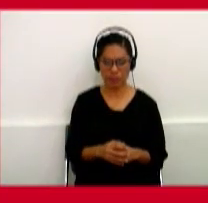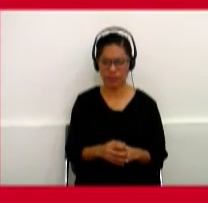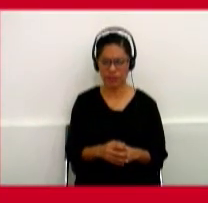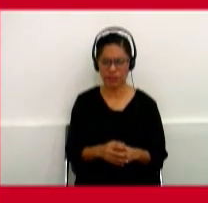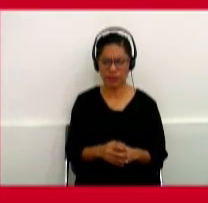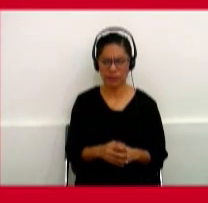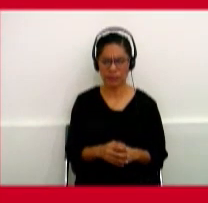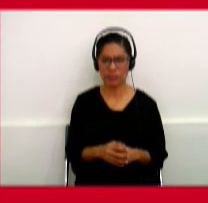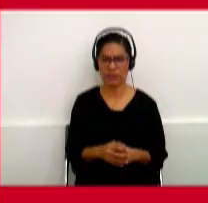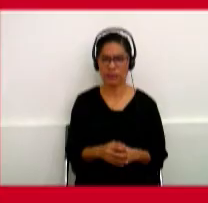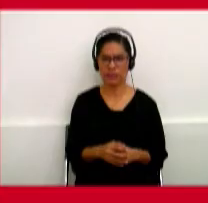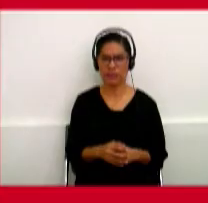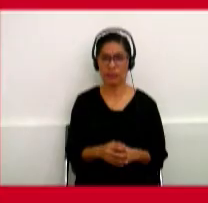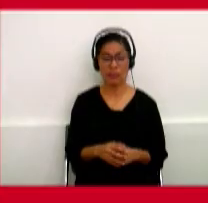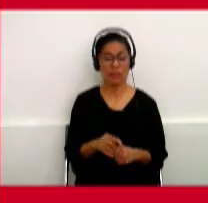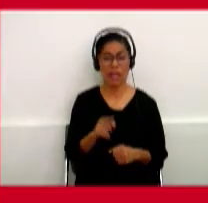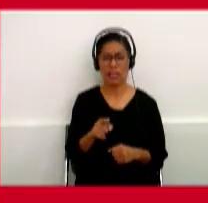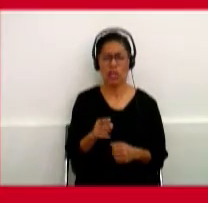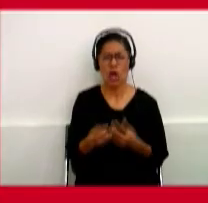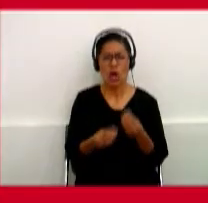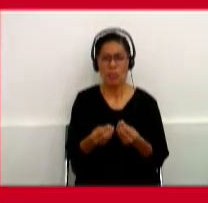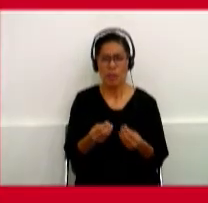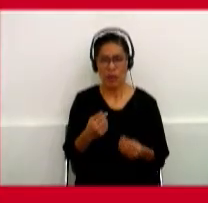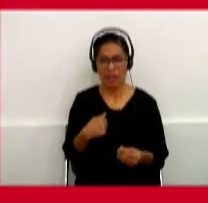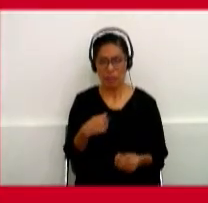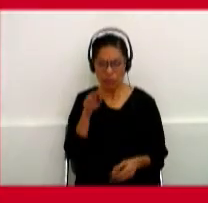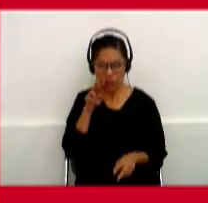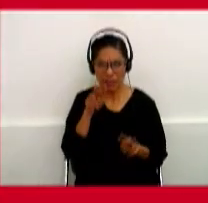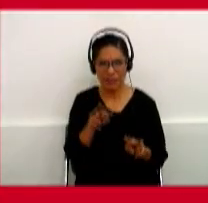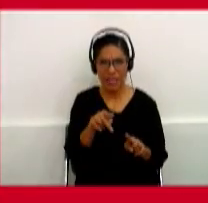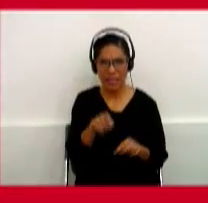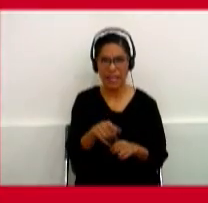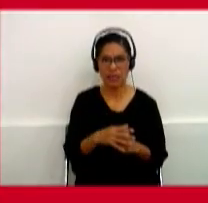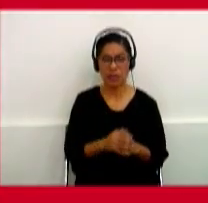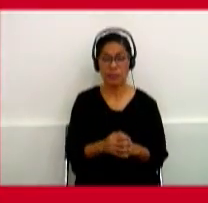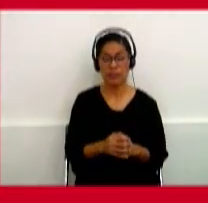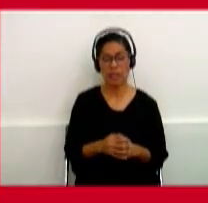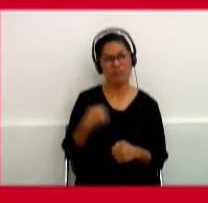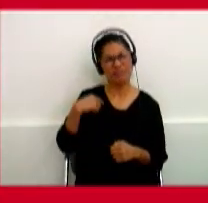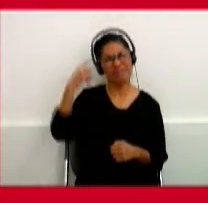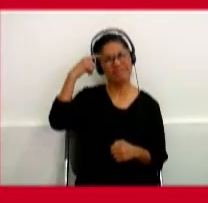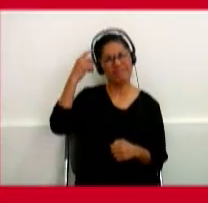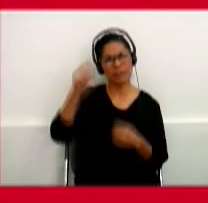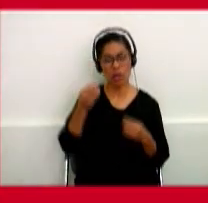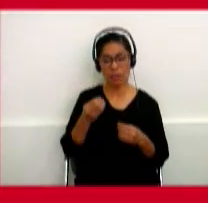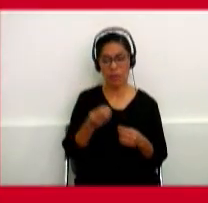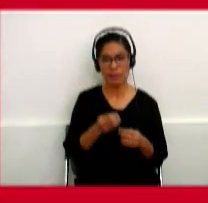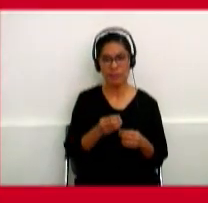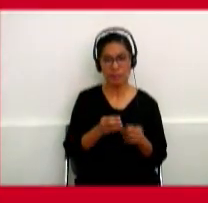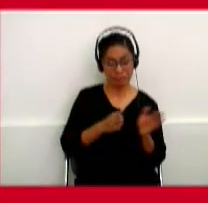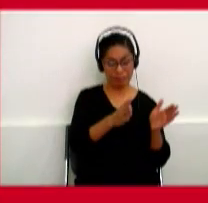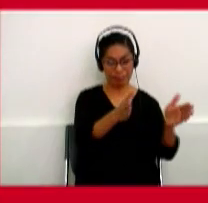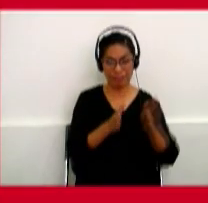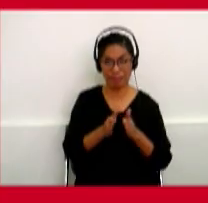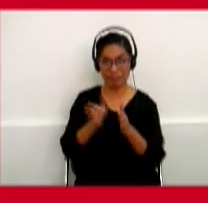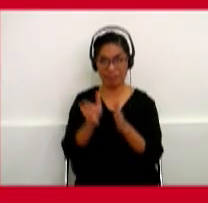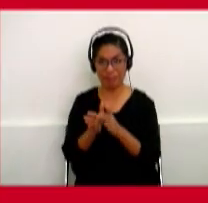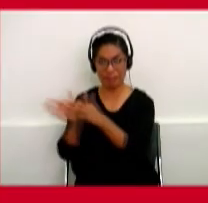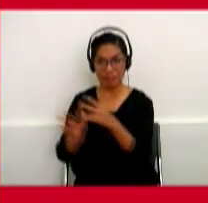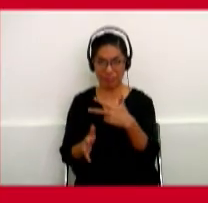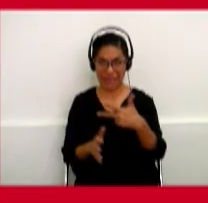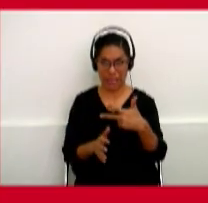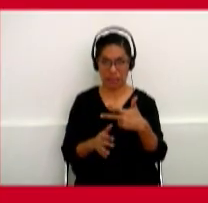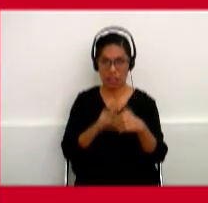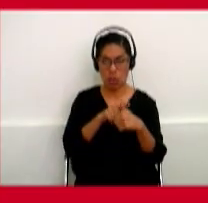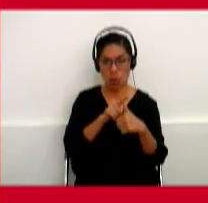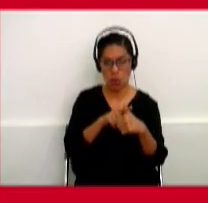¿cómo abordamos esto? Estratégicamente, nuestro proceso de pensamiento es que hay tres áreas en las que podemos ver. Podemos ver, por